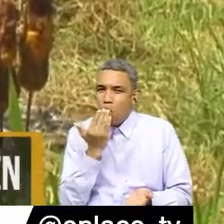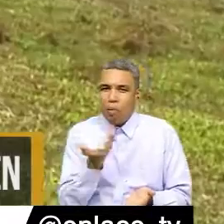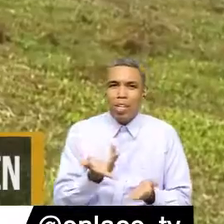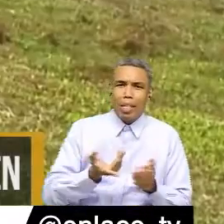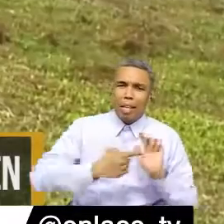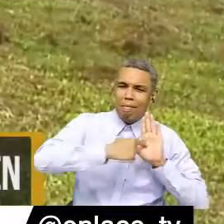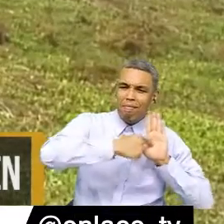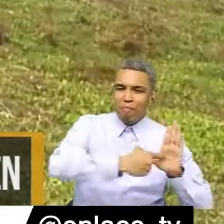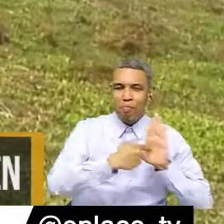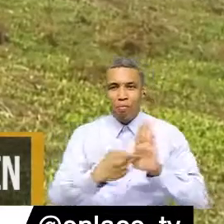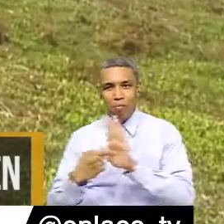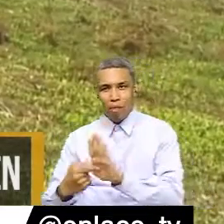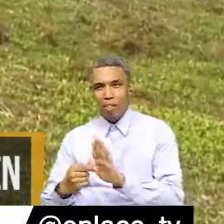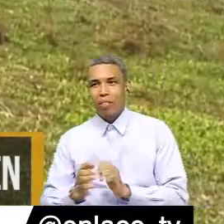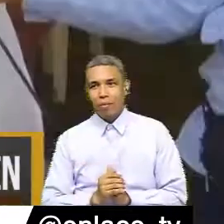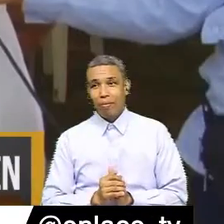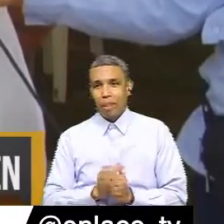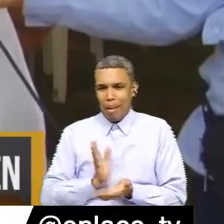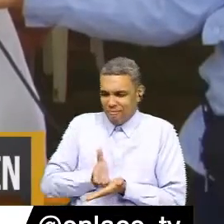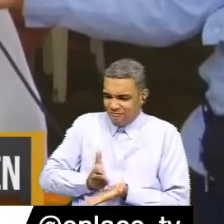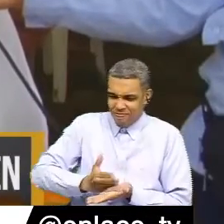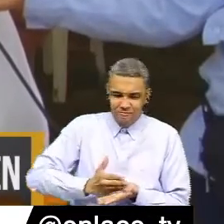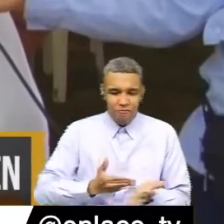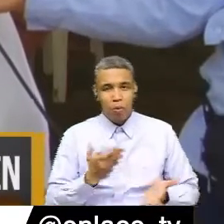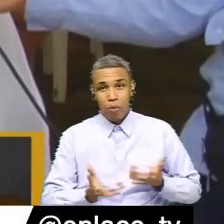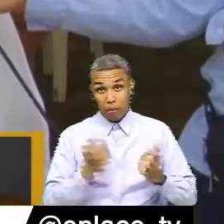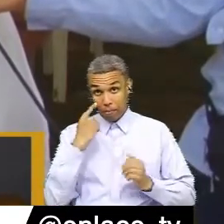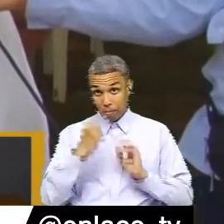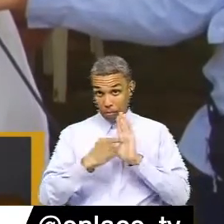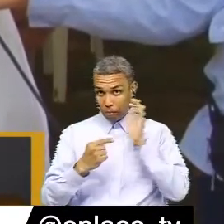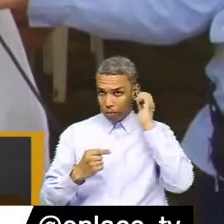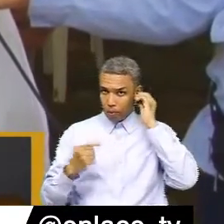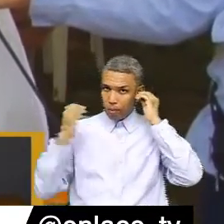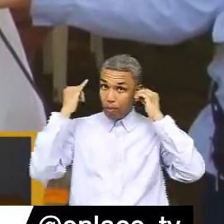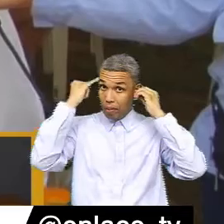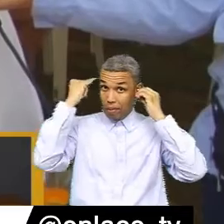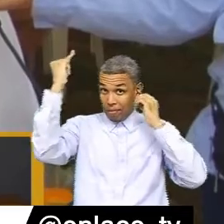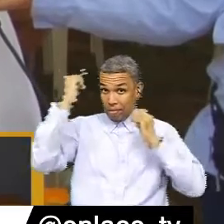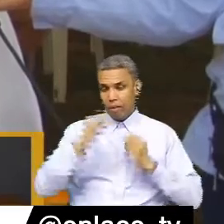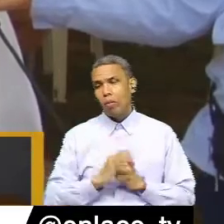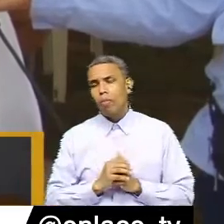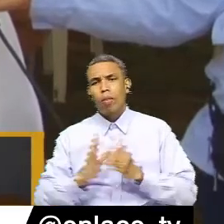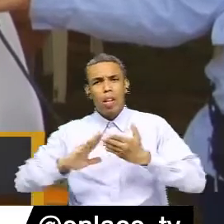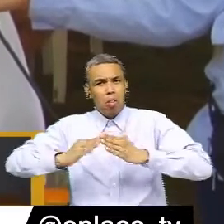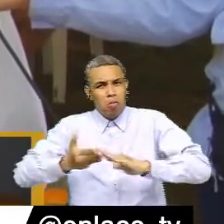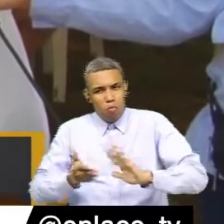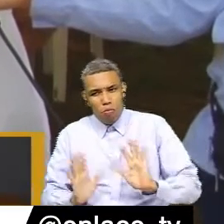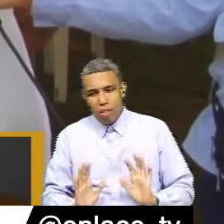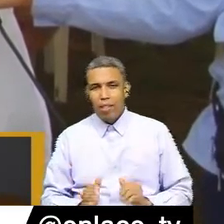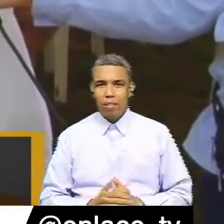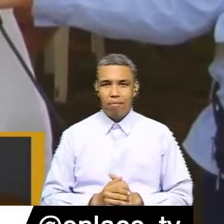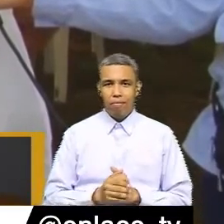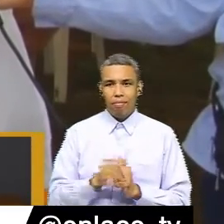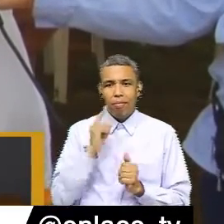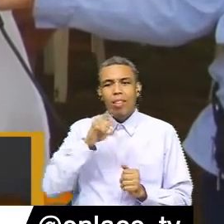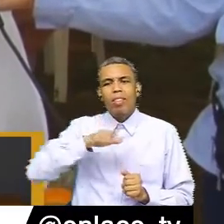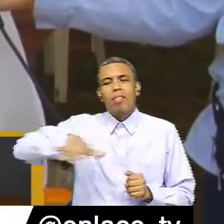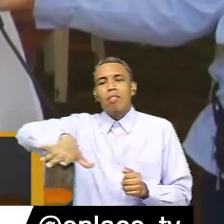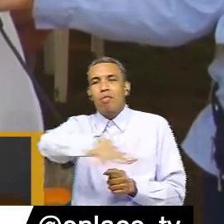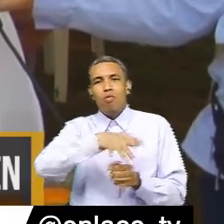esta vitrina campesina la decimos con todas las comunidades aledañas a nuestro municipio de betulia